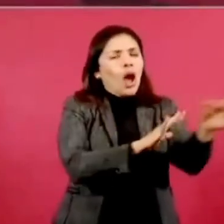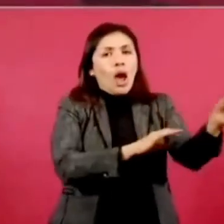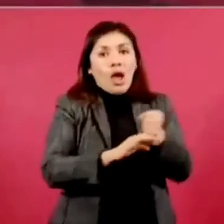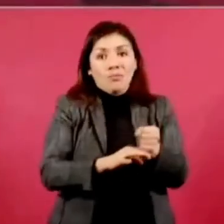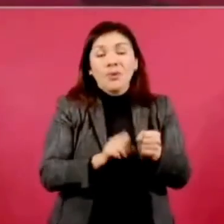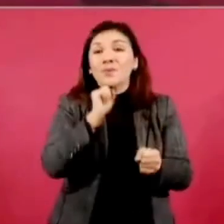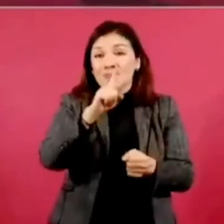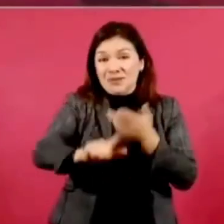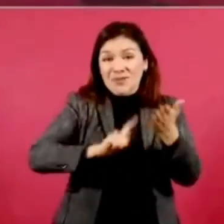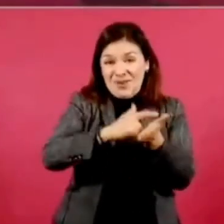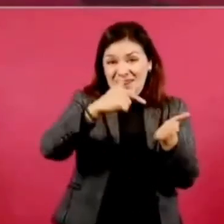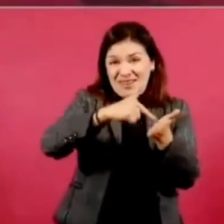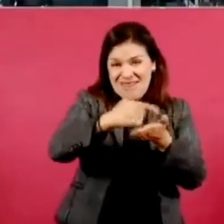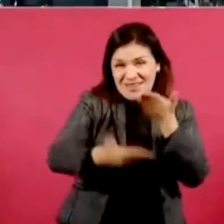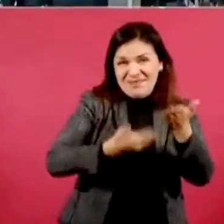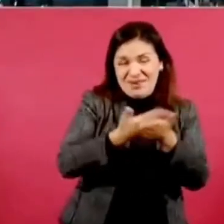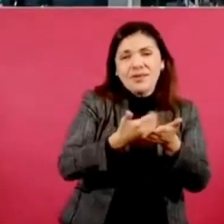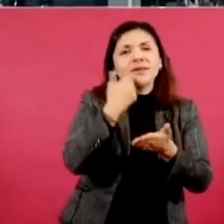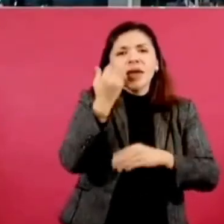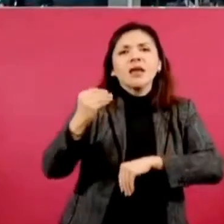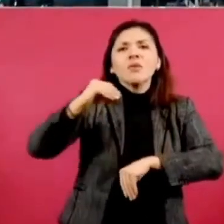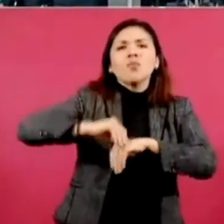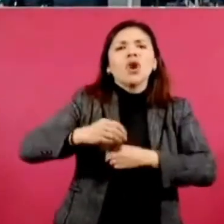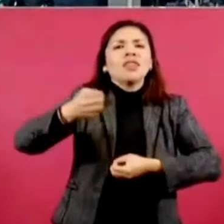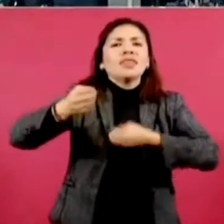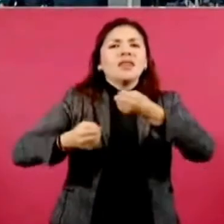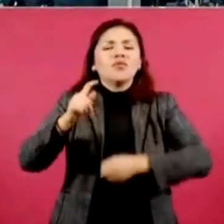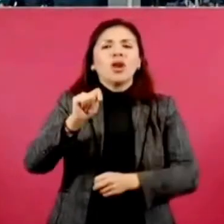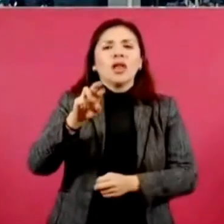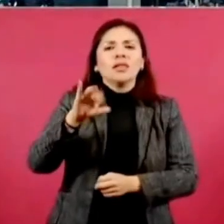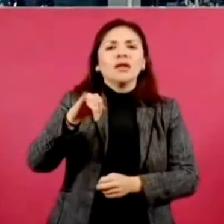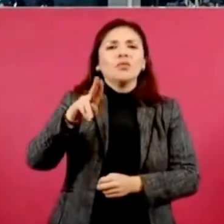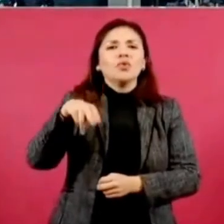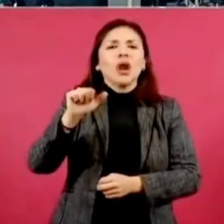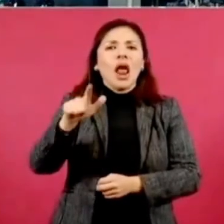que haya un tribunal